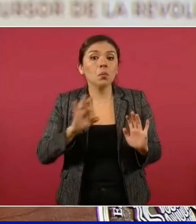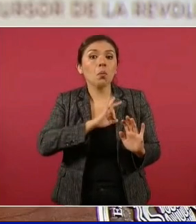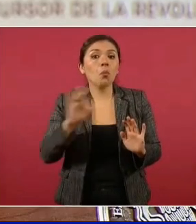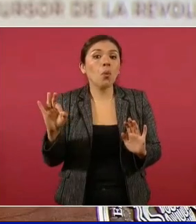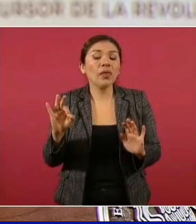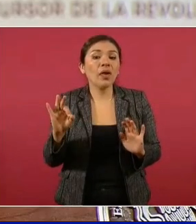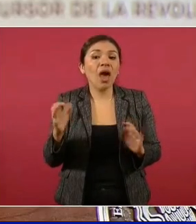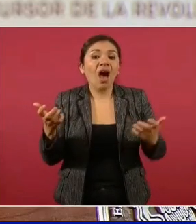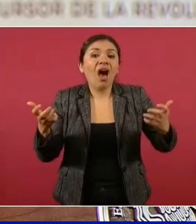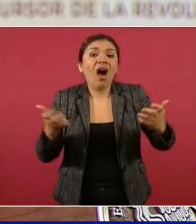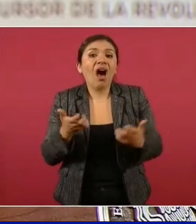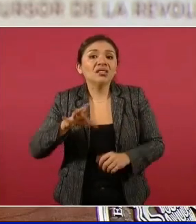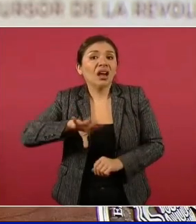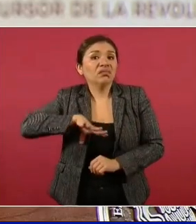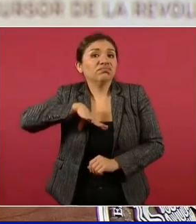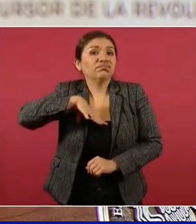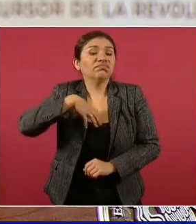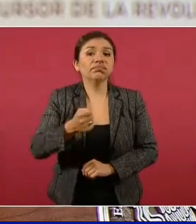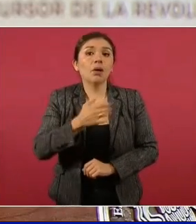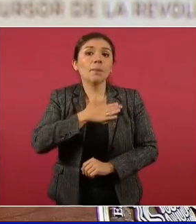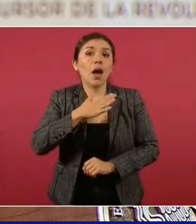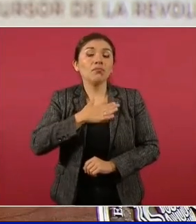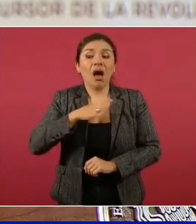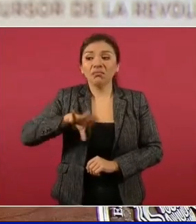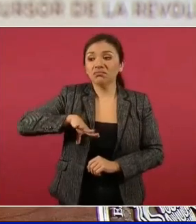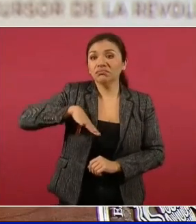esté actuando de manera monopólica,